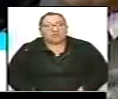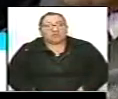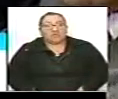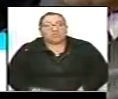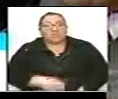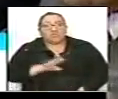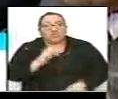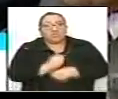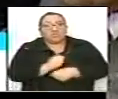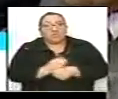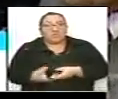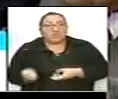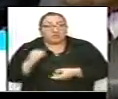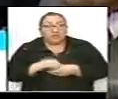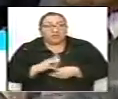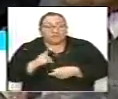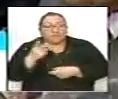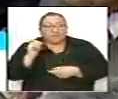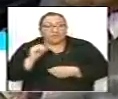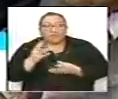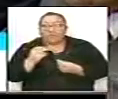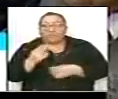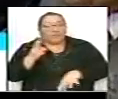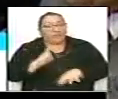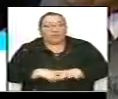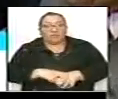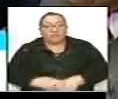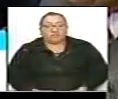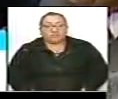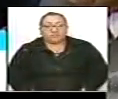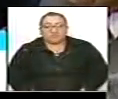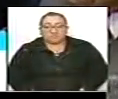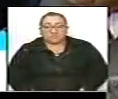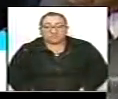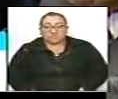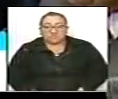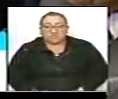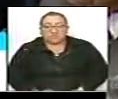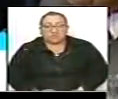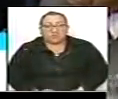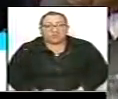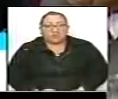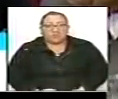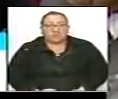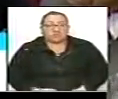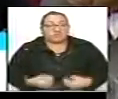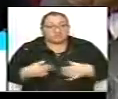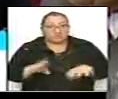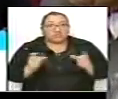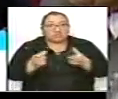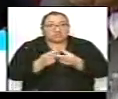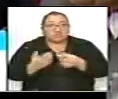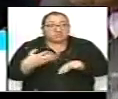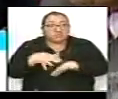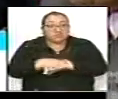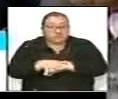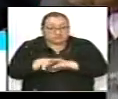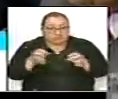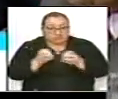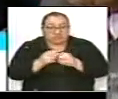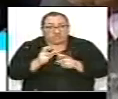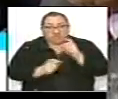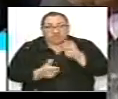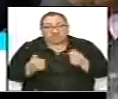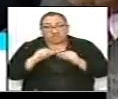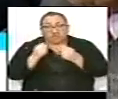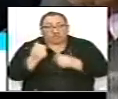están imbuidos de un concepto muy común. Sería interesante, ya que es una comisión integrada por